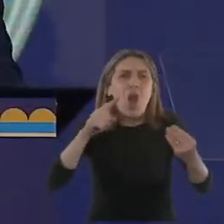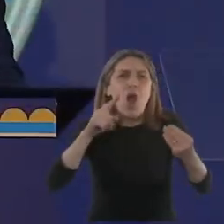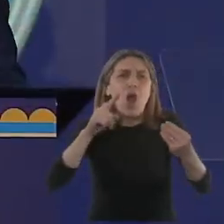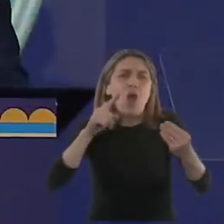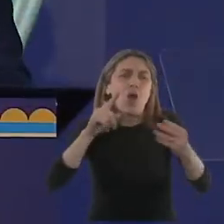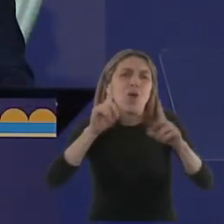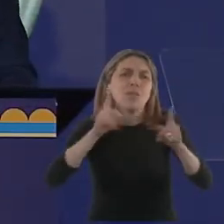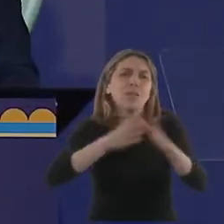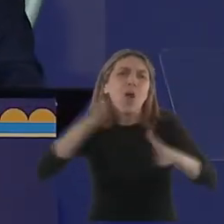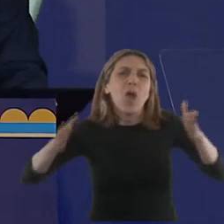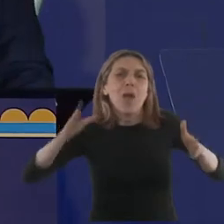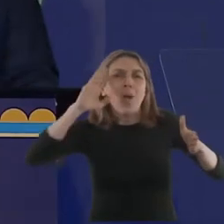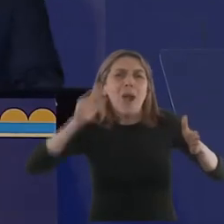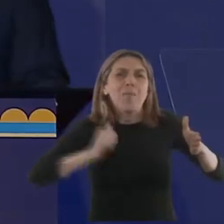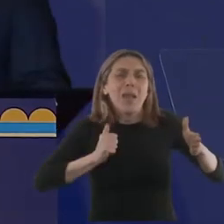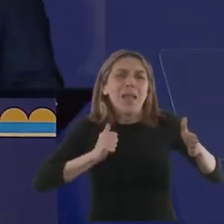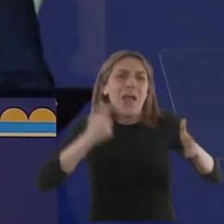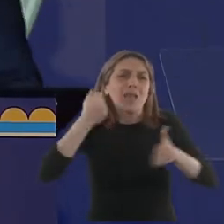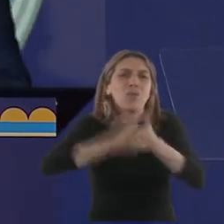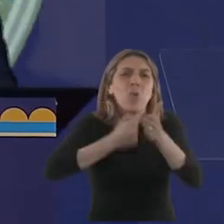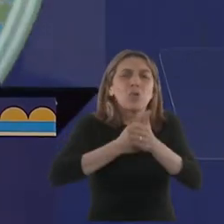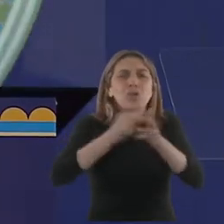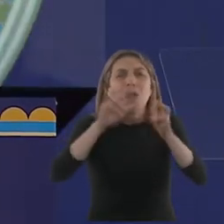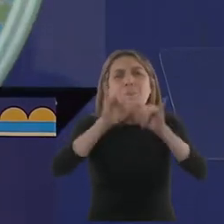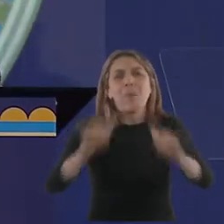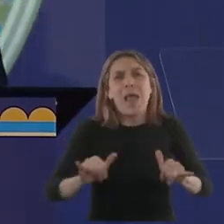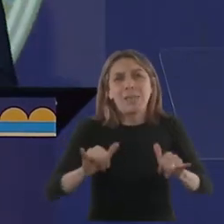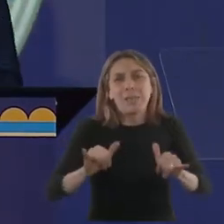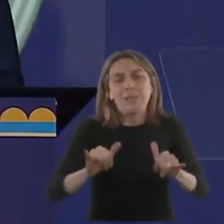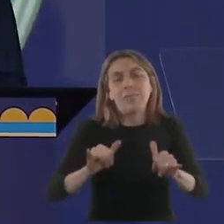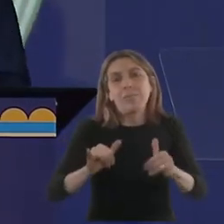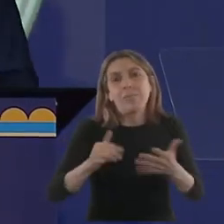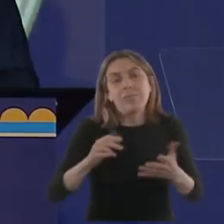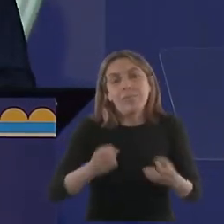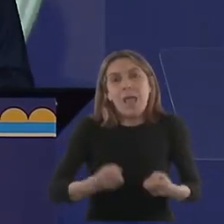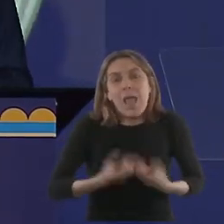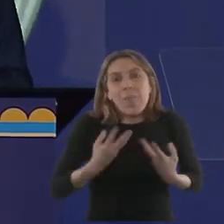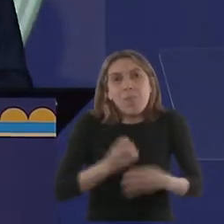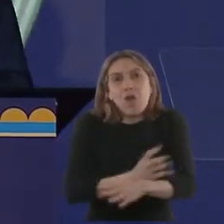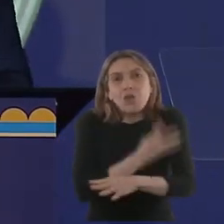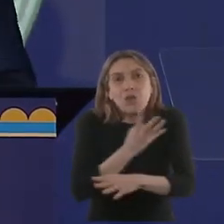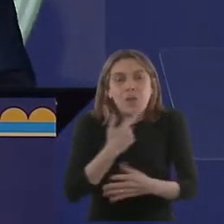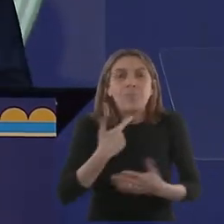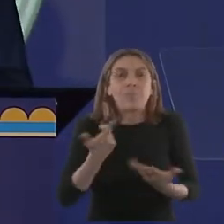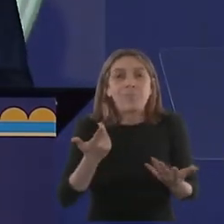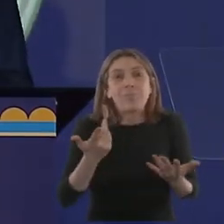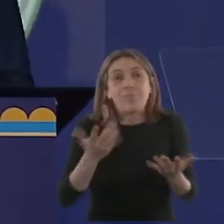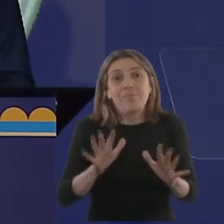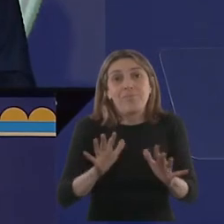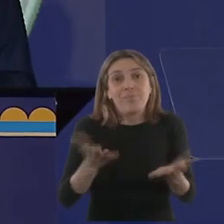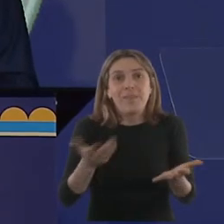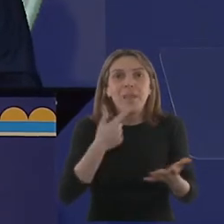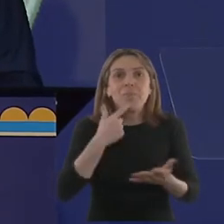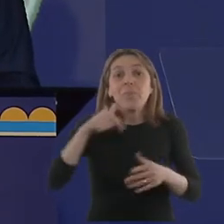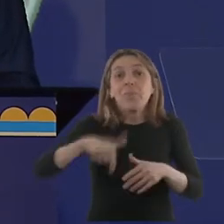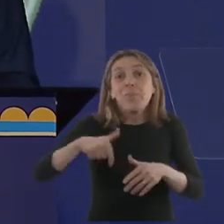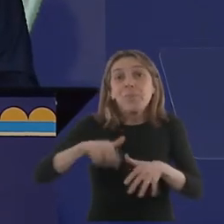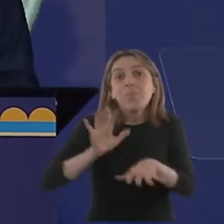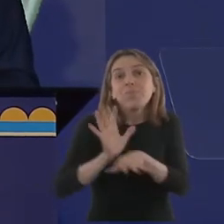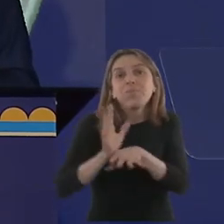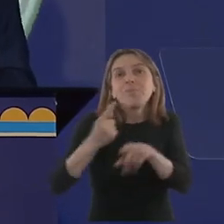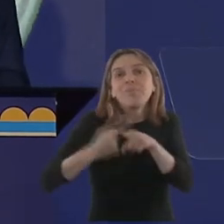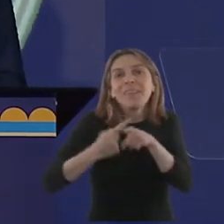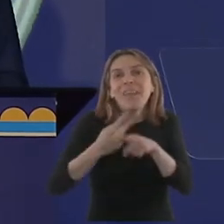dictadura. ¡Qué emoción! Así es. Bueno, nos toca celebrar